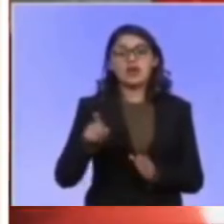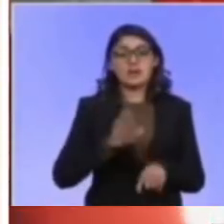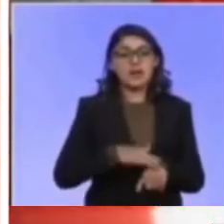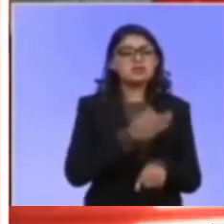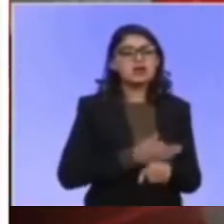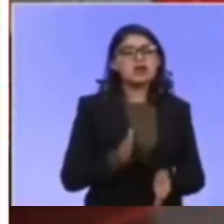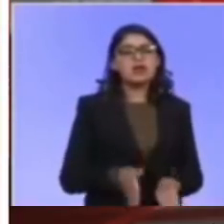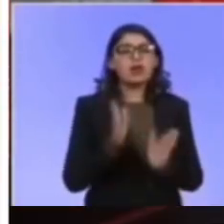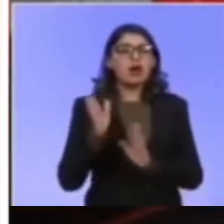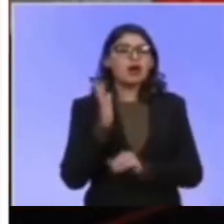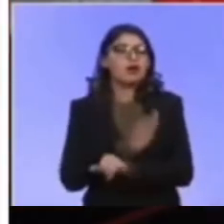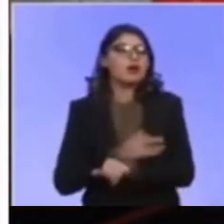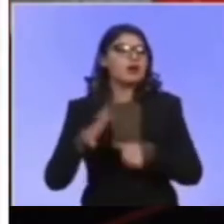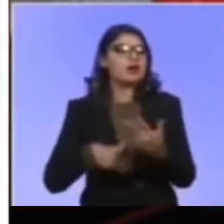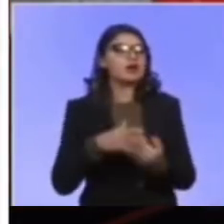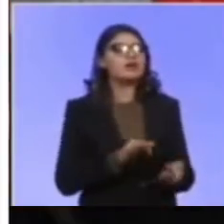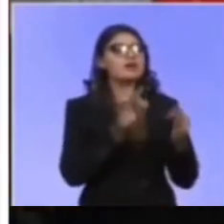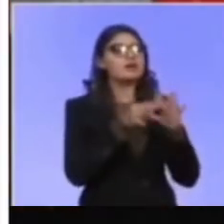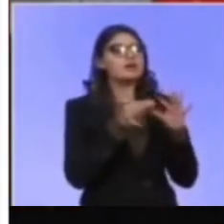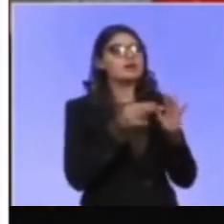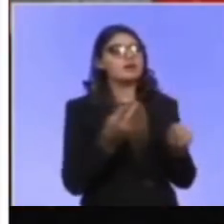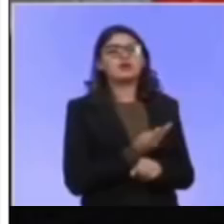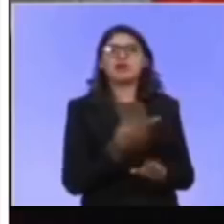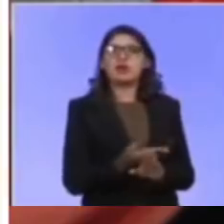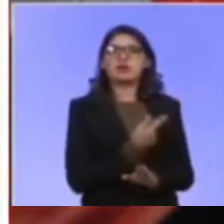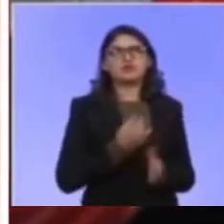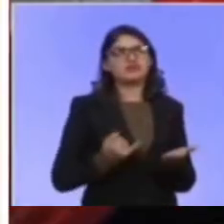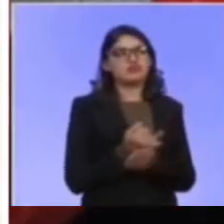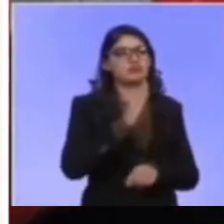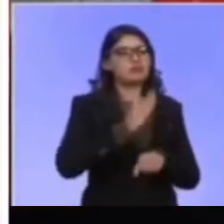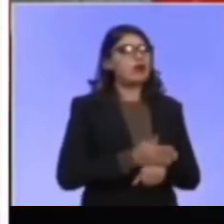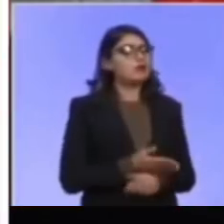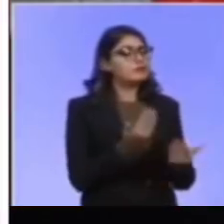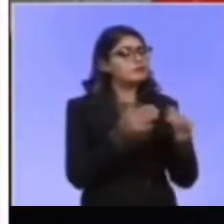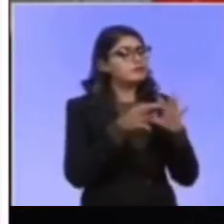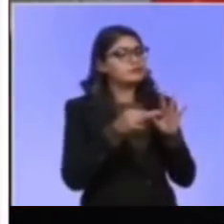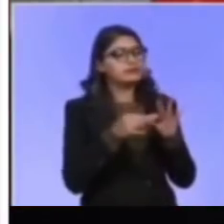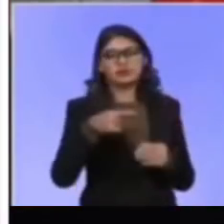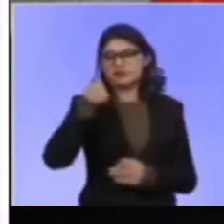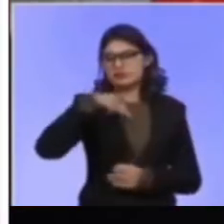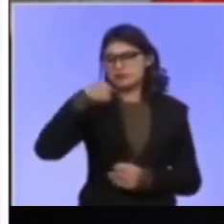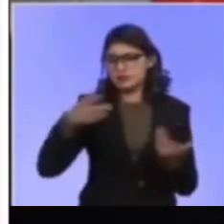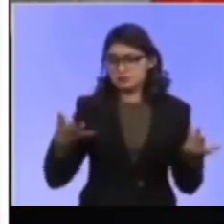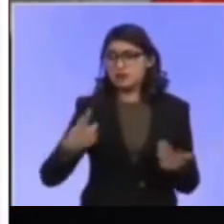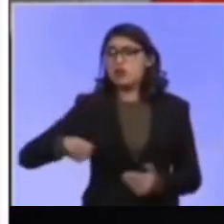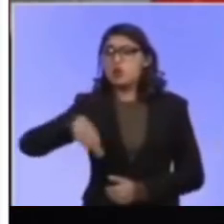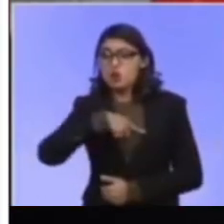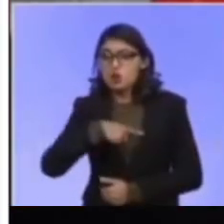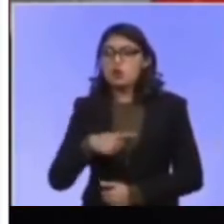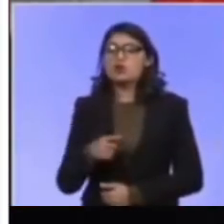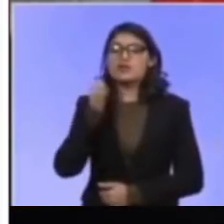es por ello que como o lo adelante la los casos que resolvemos guardan identidad